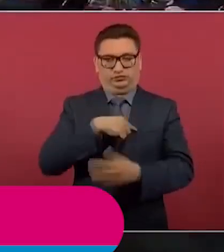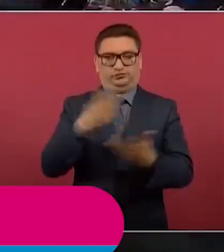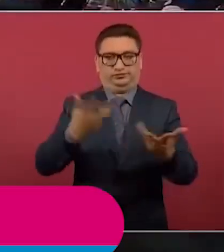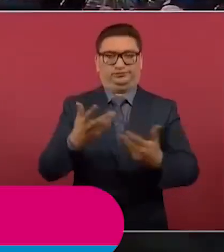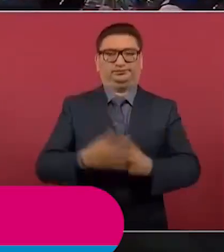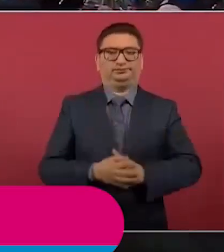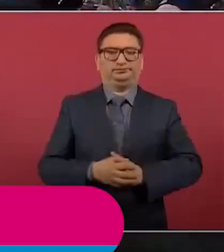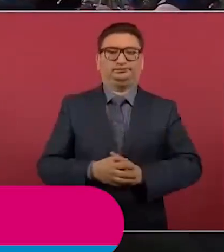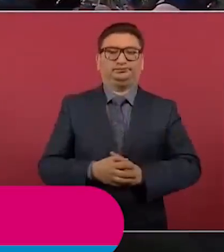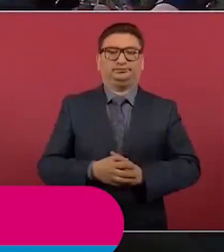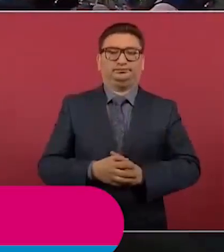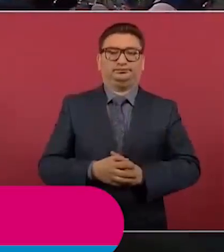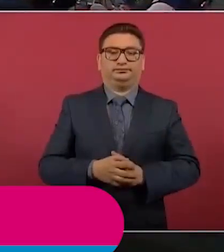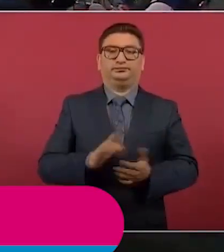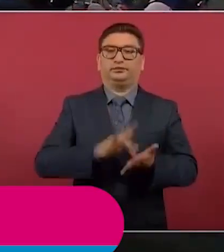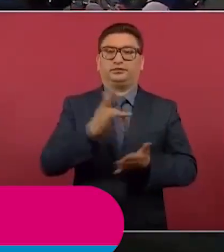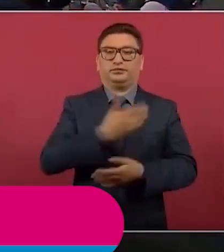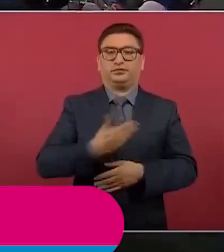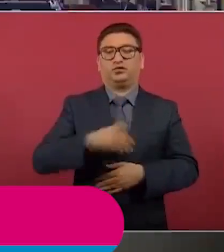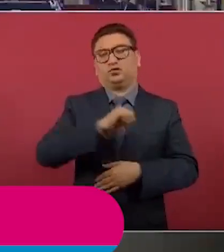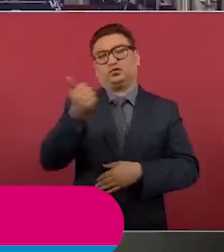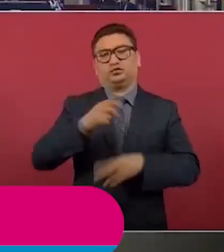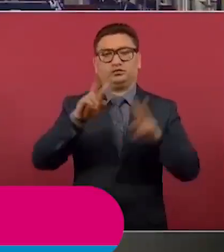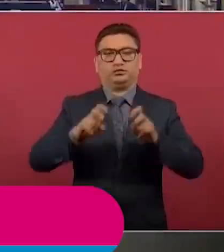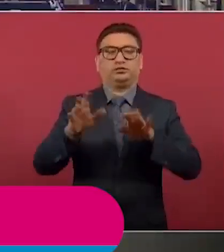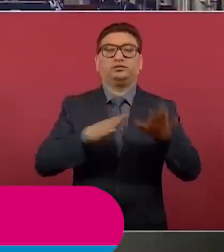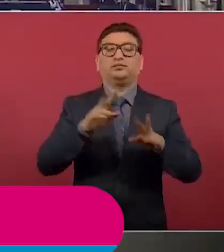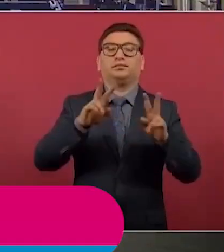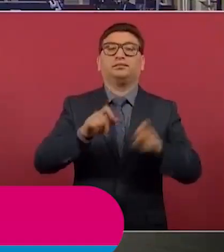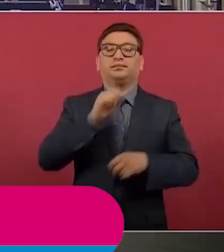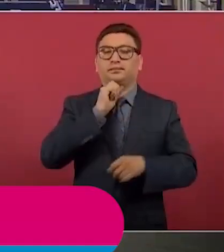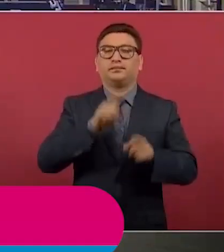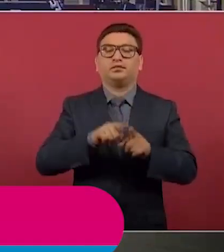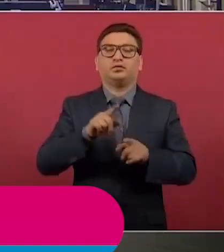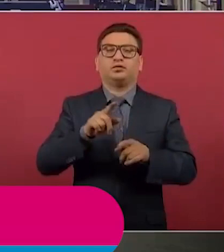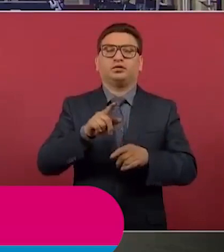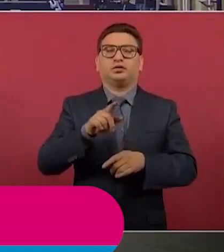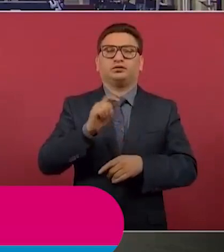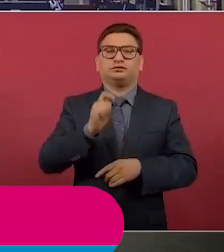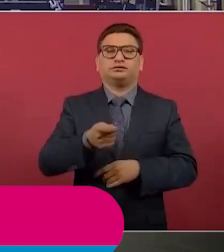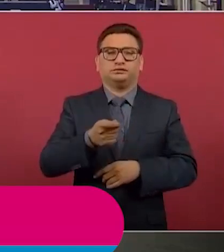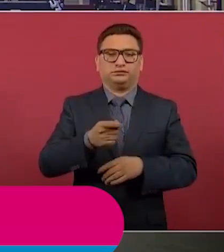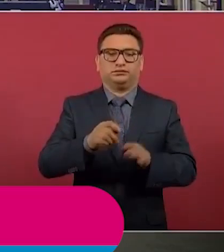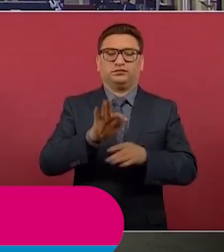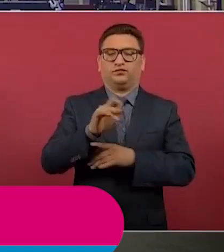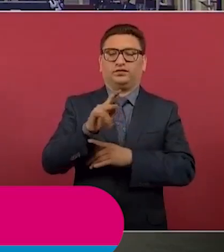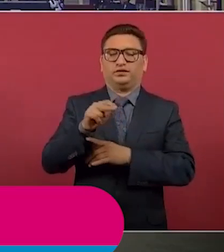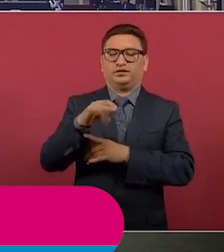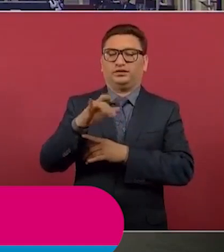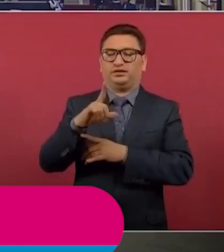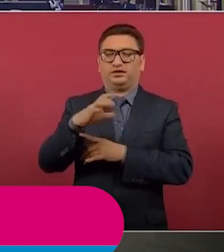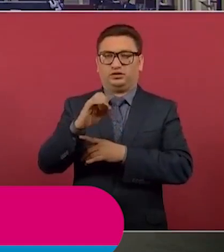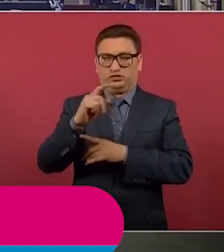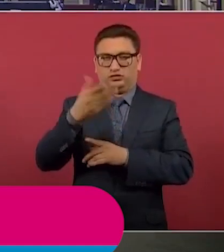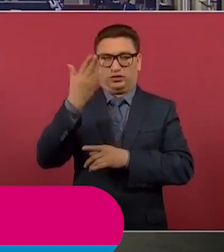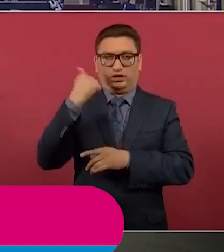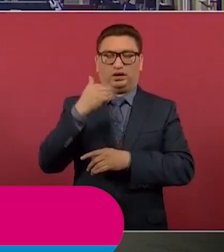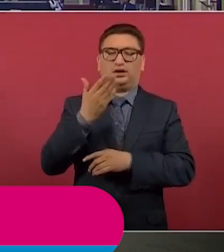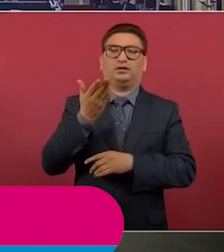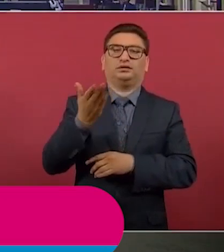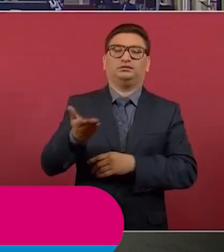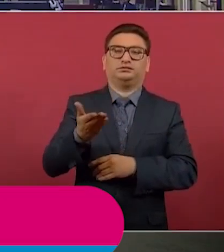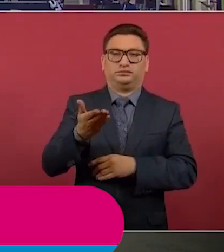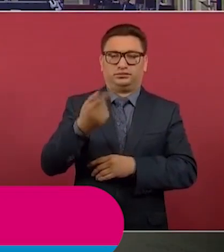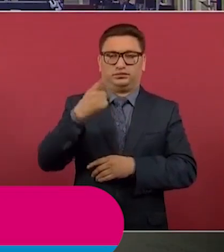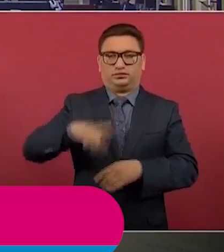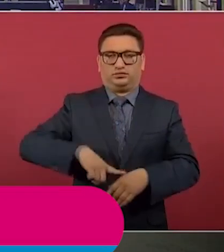haciendo. Gracias, presidente. En otro tema, hablando precisamente sobre la cuestión del fentanilo y esta petición que había realizado